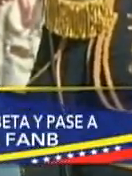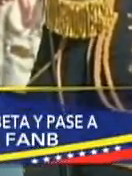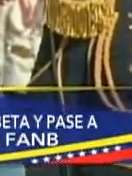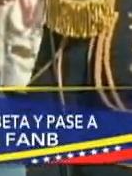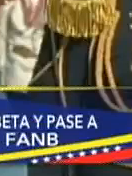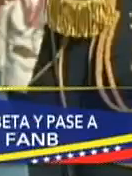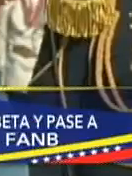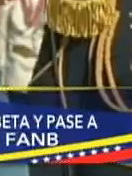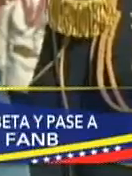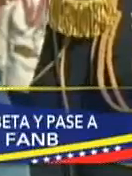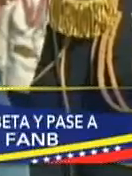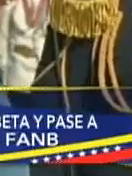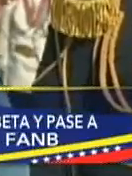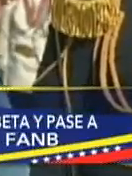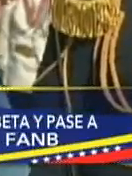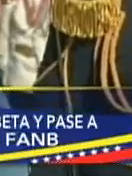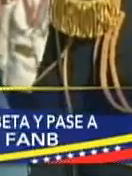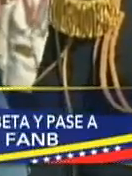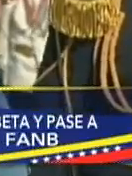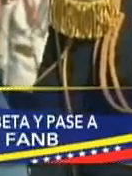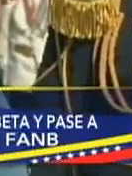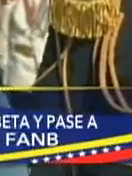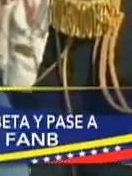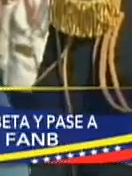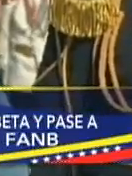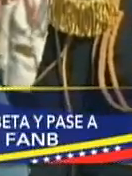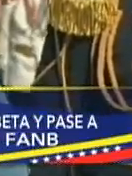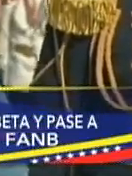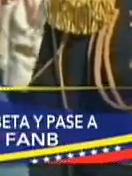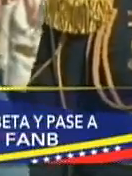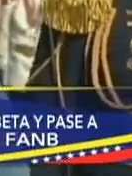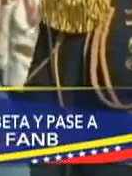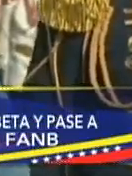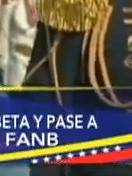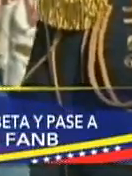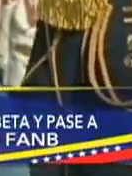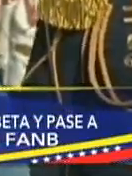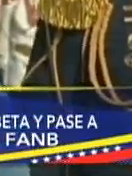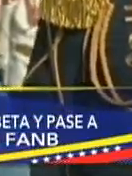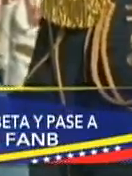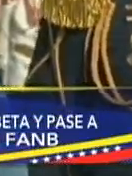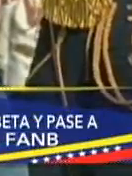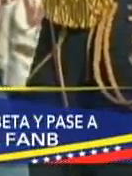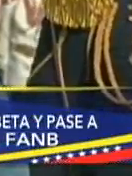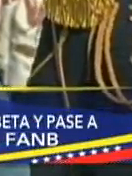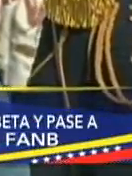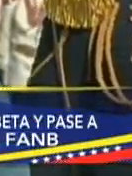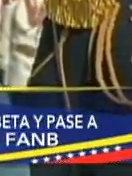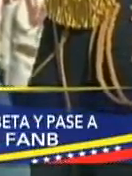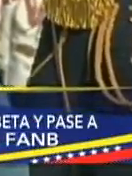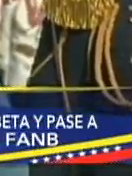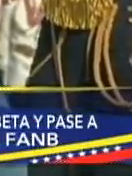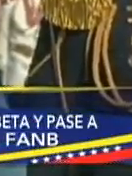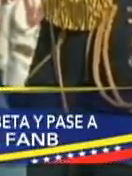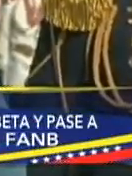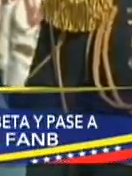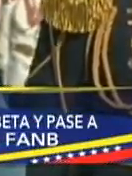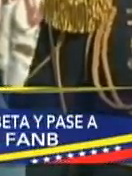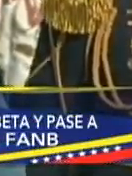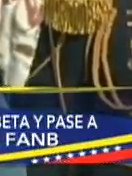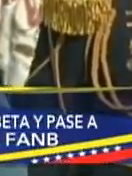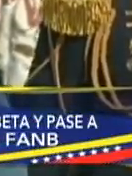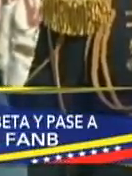Bolivariana y pase a la Reserva Activa de los oficiales egresados de los Institutos de Formación